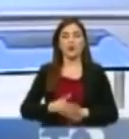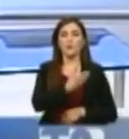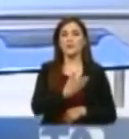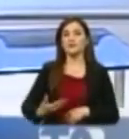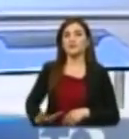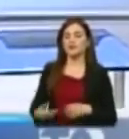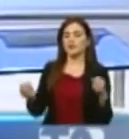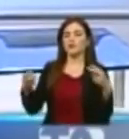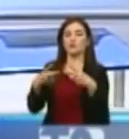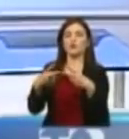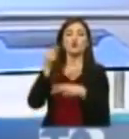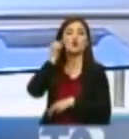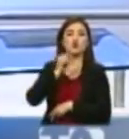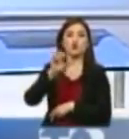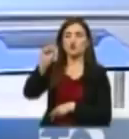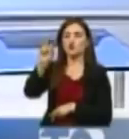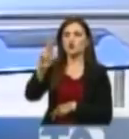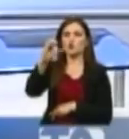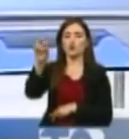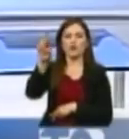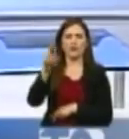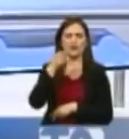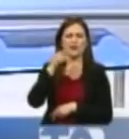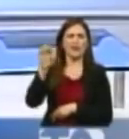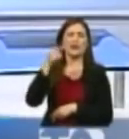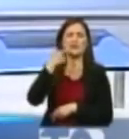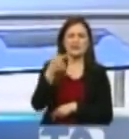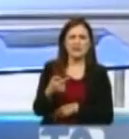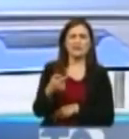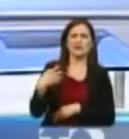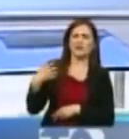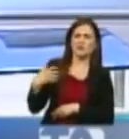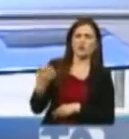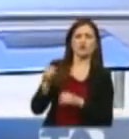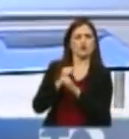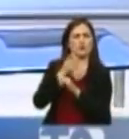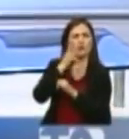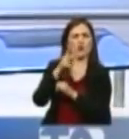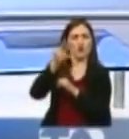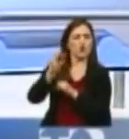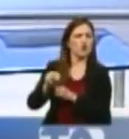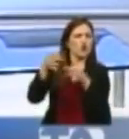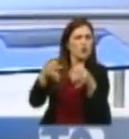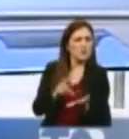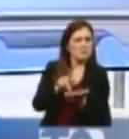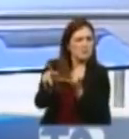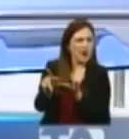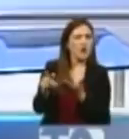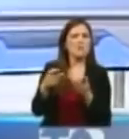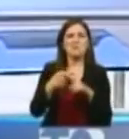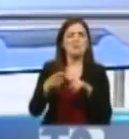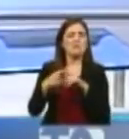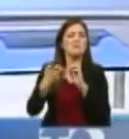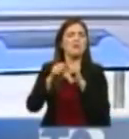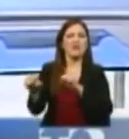Diego Guzmán, desmiente el reclamo de las empresas públicas sobre el supuesto incumplimiento de la aseguradora estatal en el pago de siniestros. Guzmán